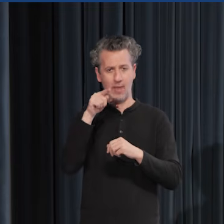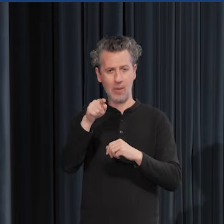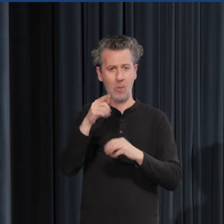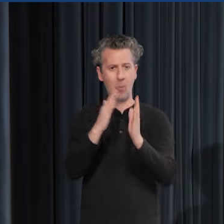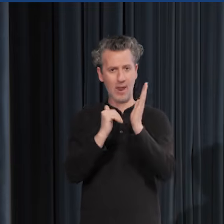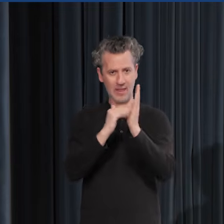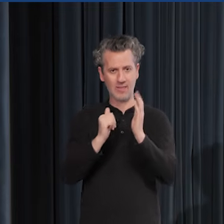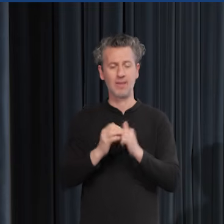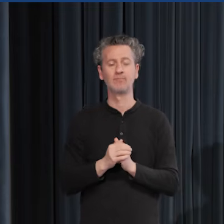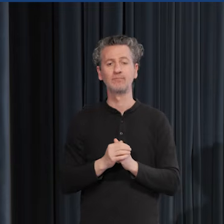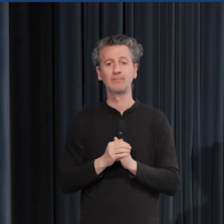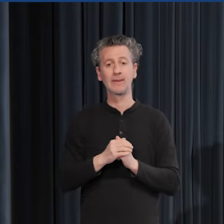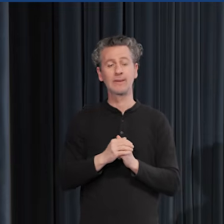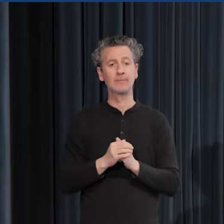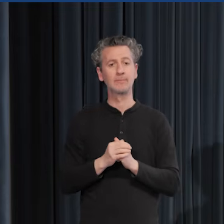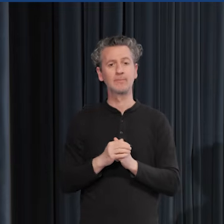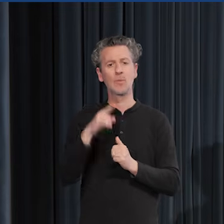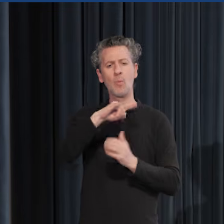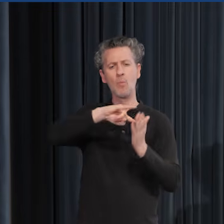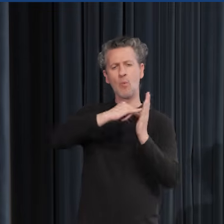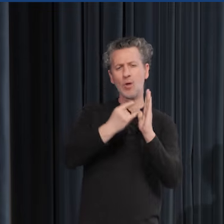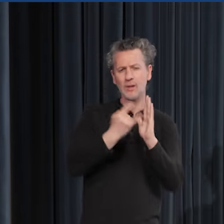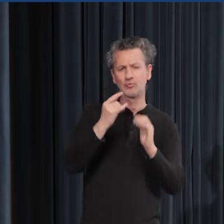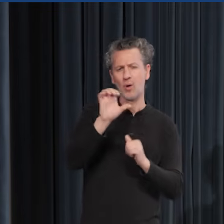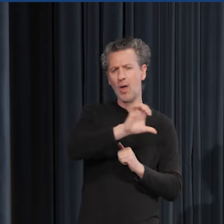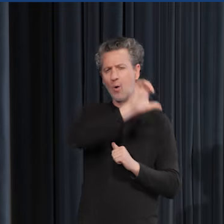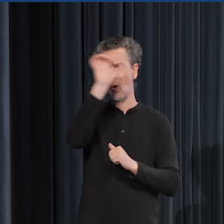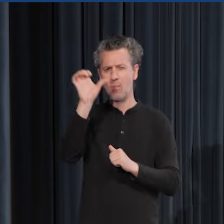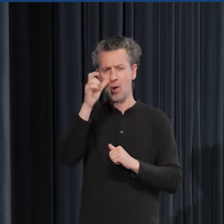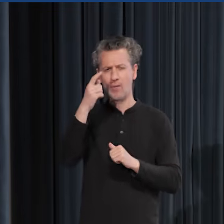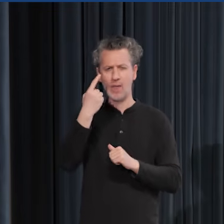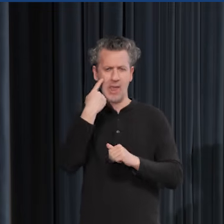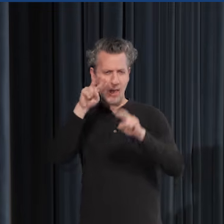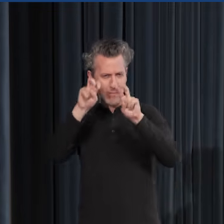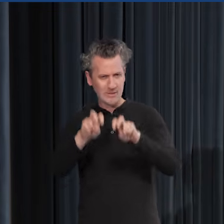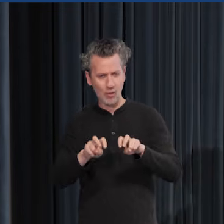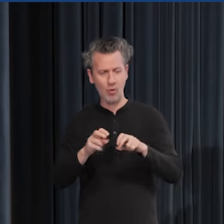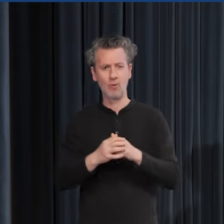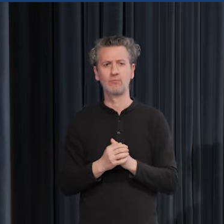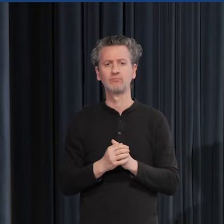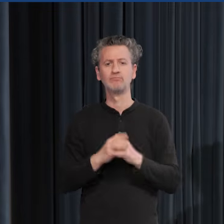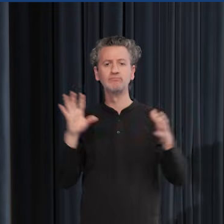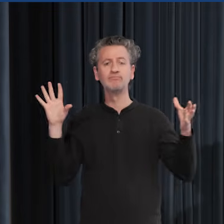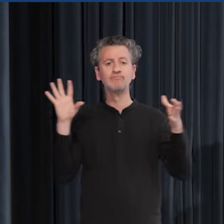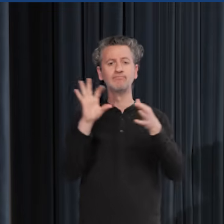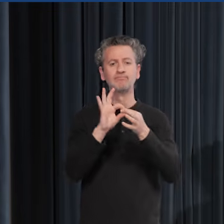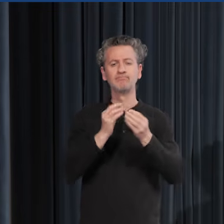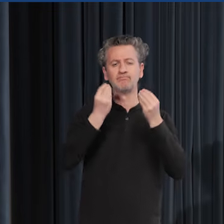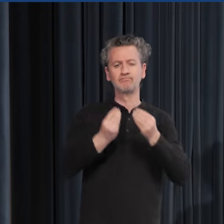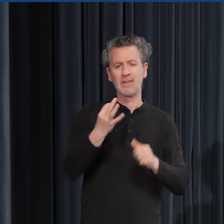Cristina desarrolla su labor en proyectos europeos de investigación que están relacionados con la